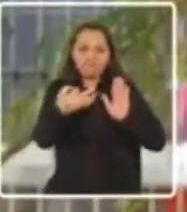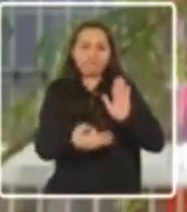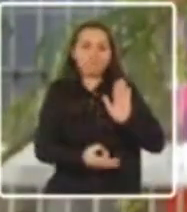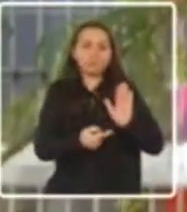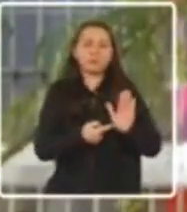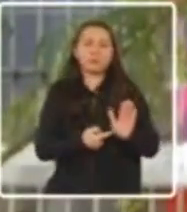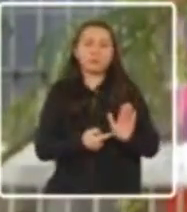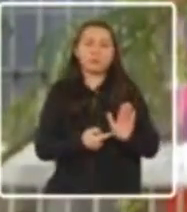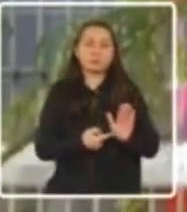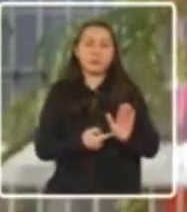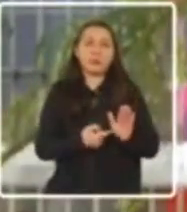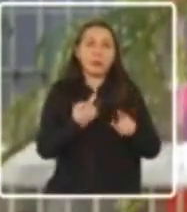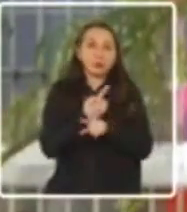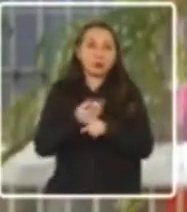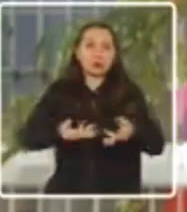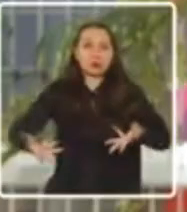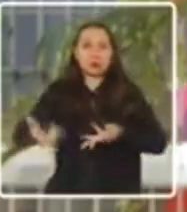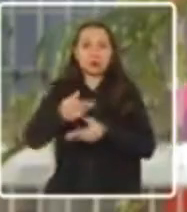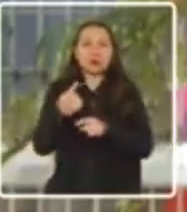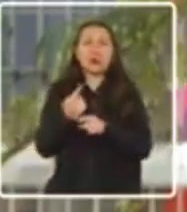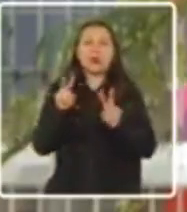en el diálogo Hablemos de Cuidado.